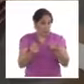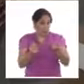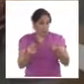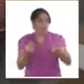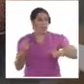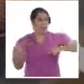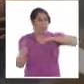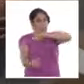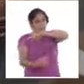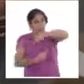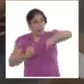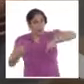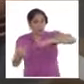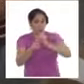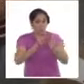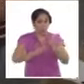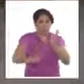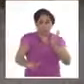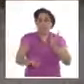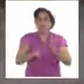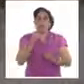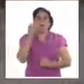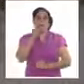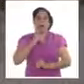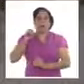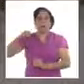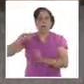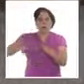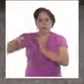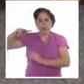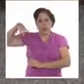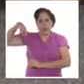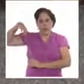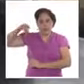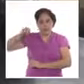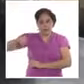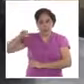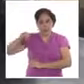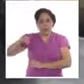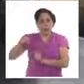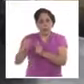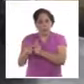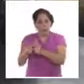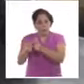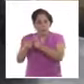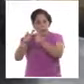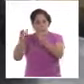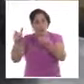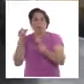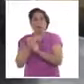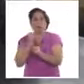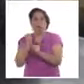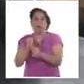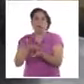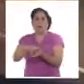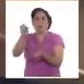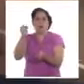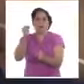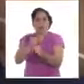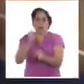circular en el territorio conducen a la más occidental de las provincias de Cuba hacia el crecimiento y el empleo, sin comprometer el